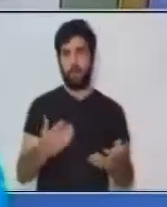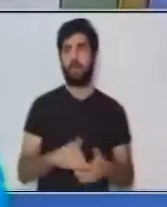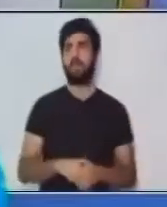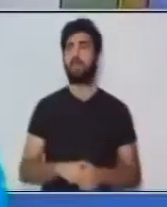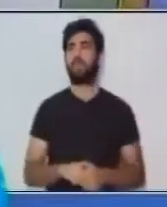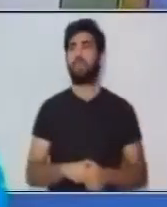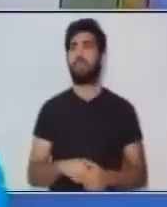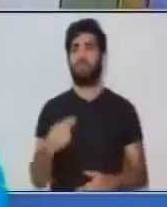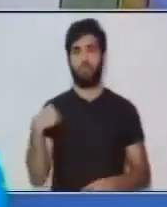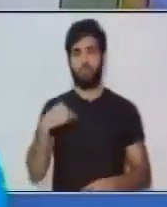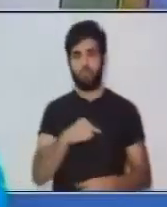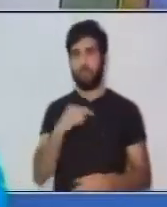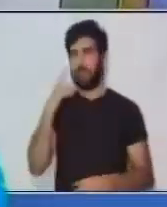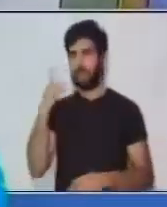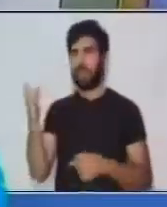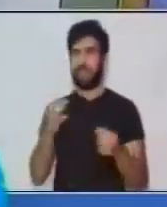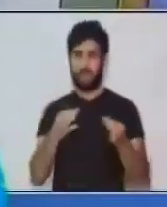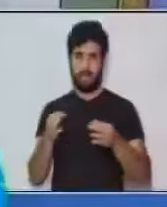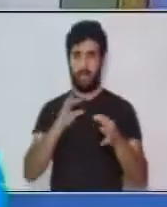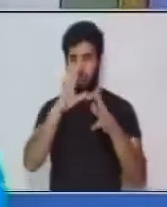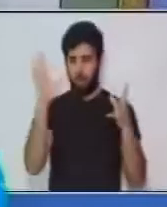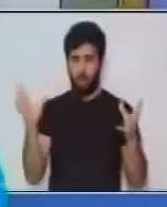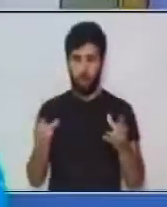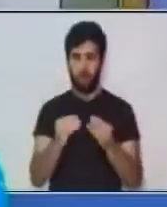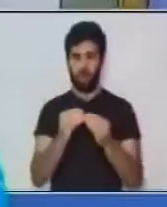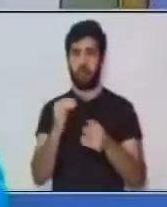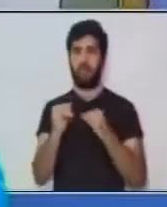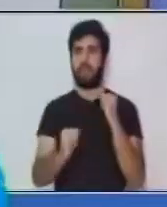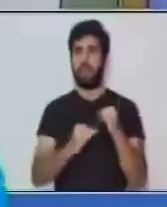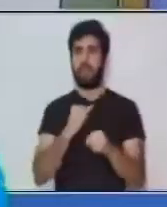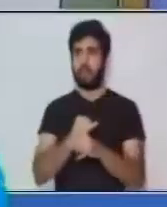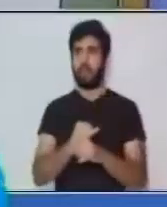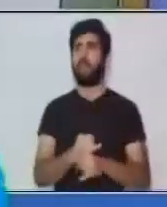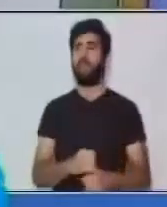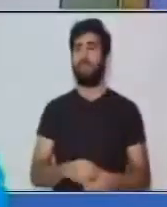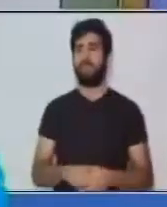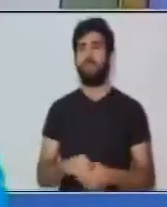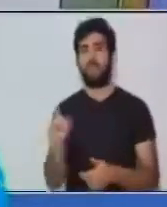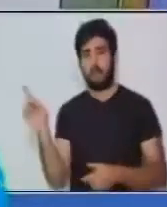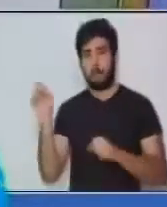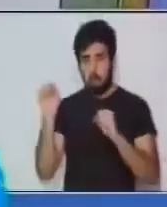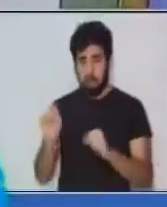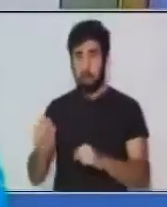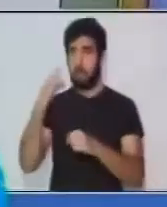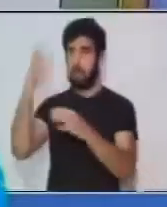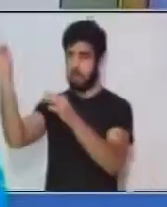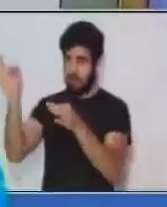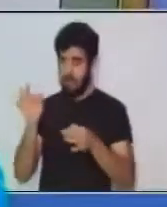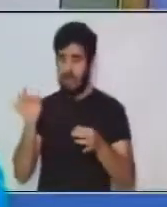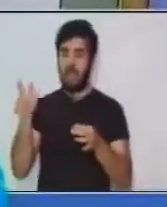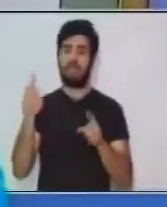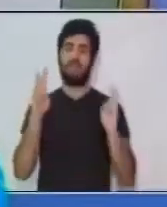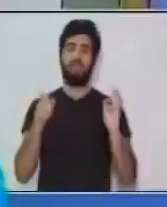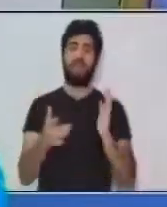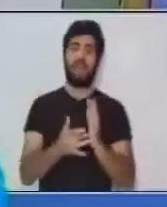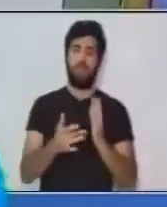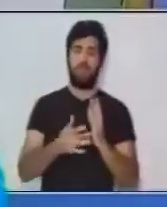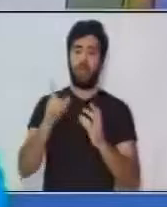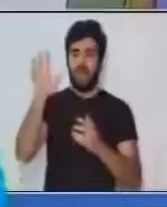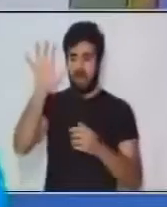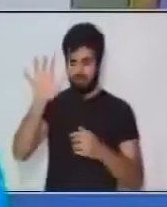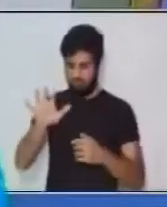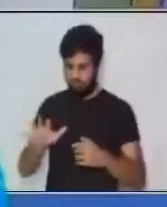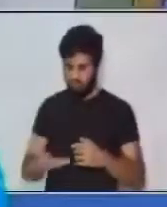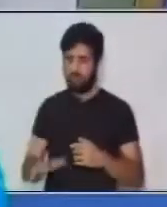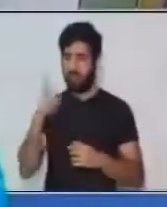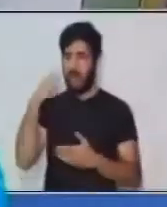como les explicaba, todo lo del Internet. Los PDF entonces nosotros lo podemos tomar como fuentes también tecnológicas, ya que ahí tiene la información